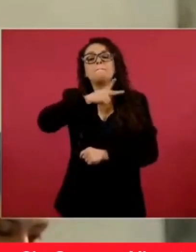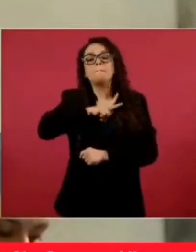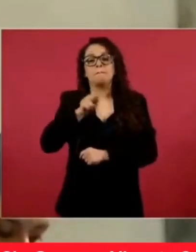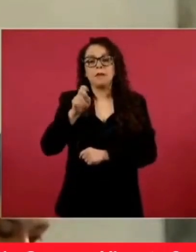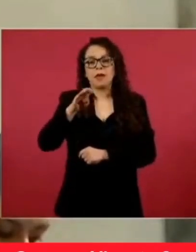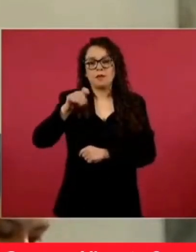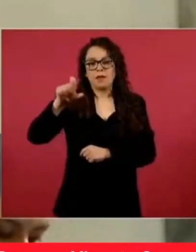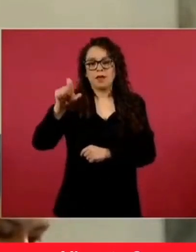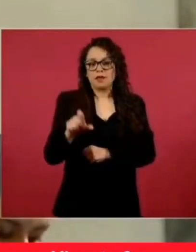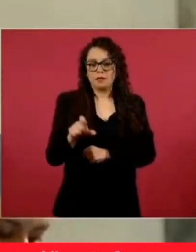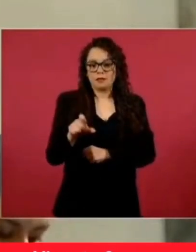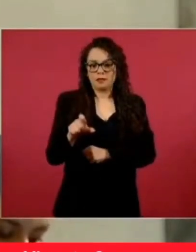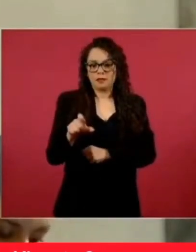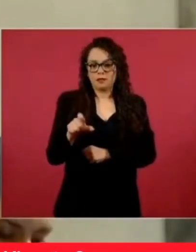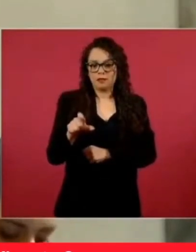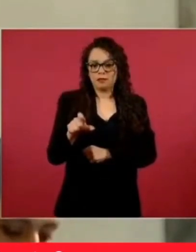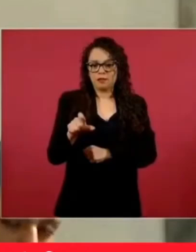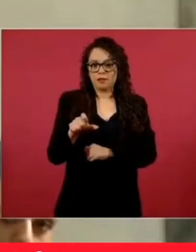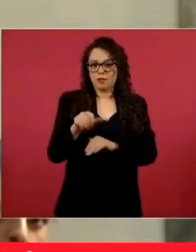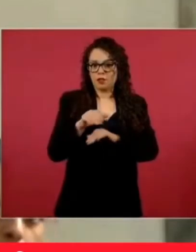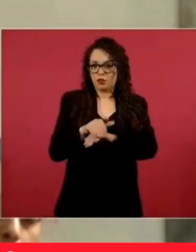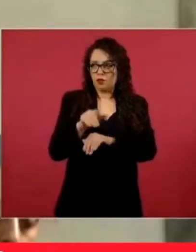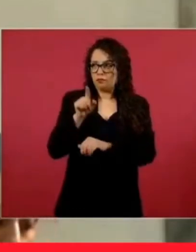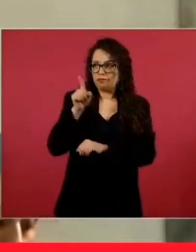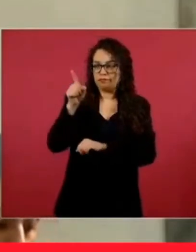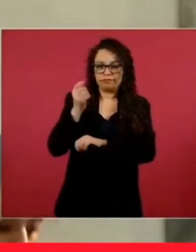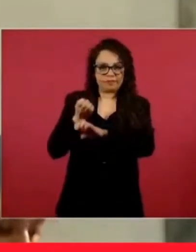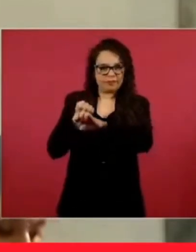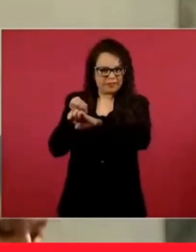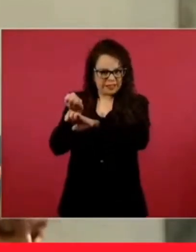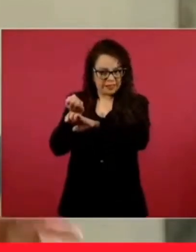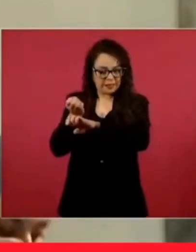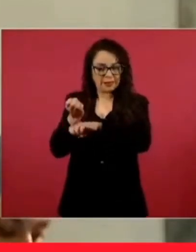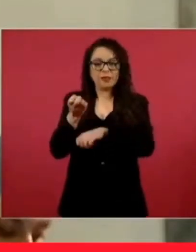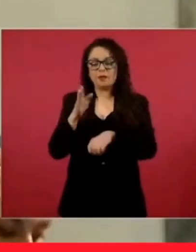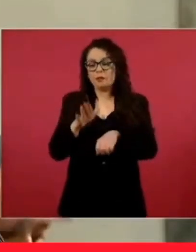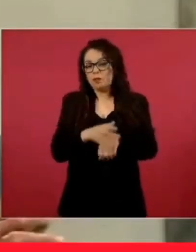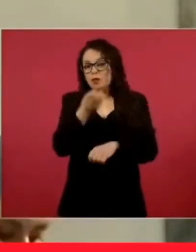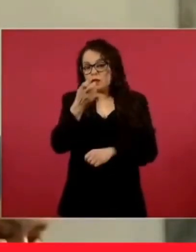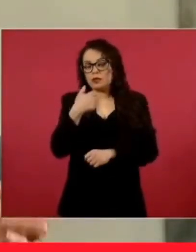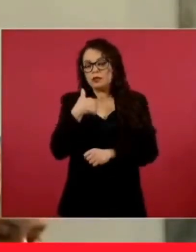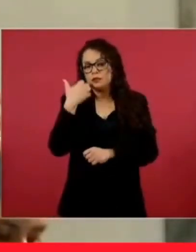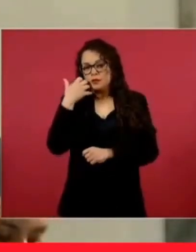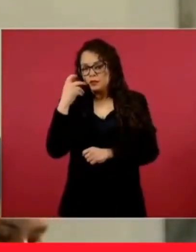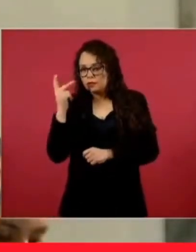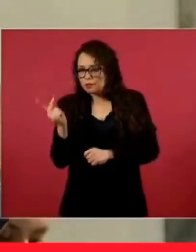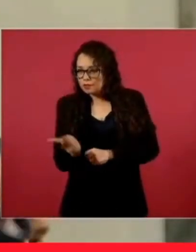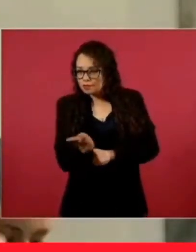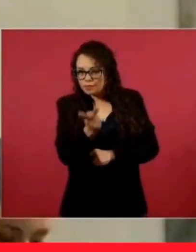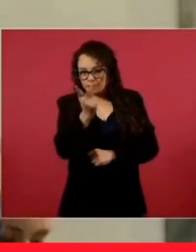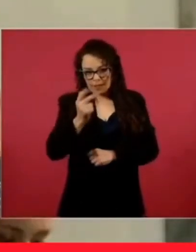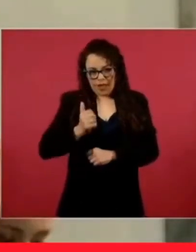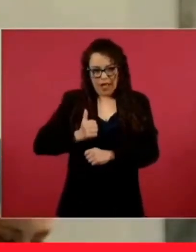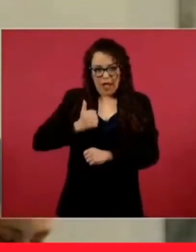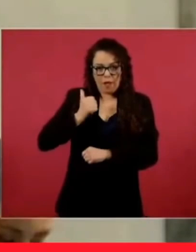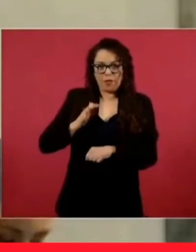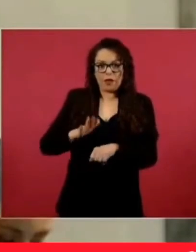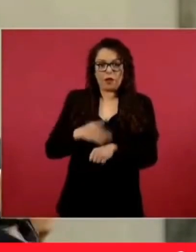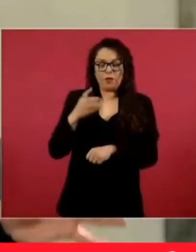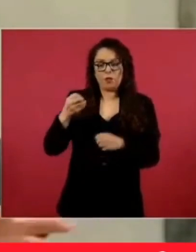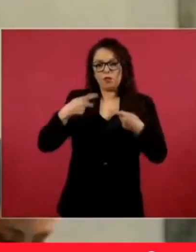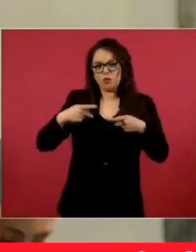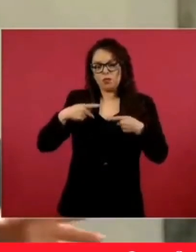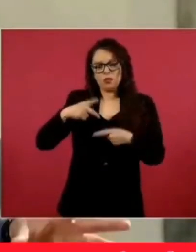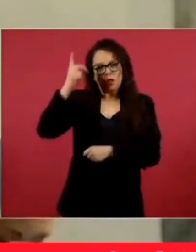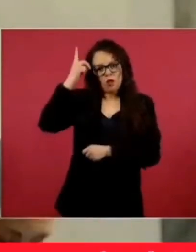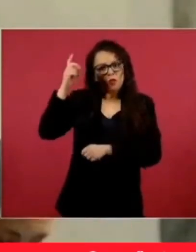paraestatal. Preguntarle, presidente, si aprovechando como han venido diversos funcionarios a tocar el tema del estatus de las